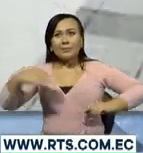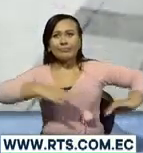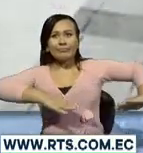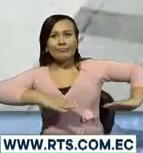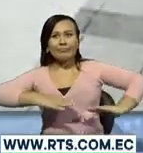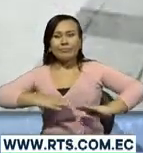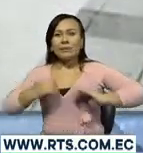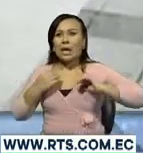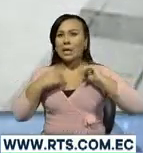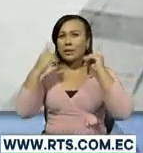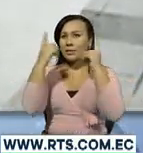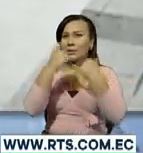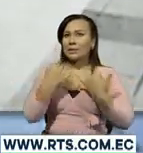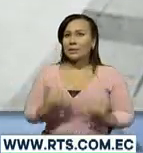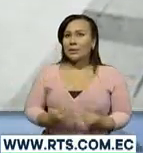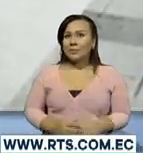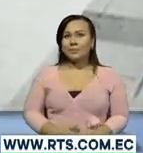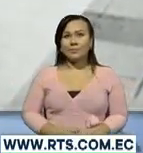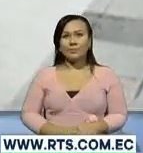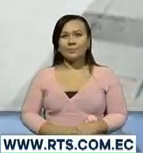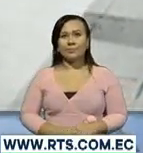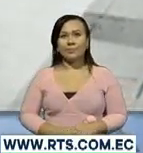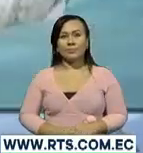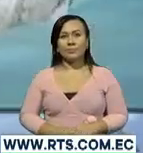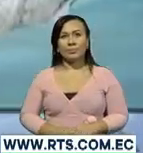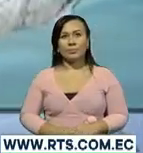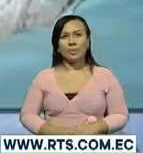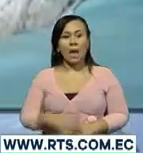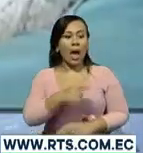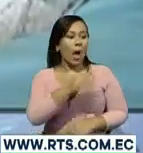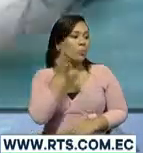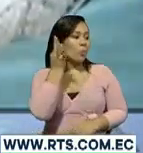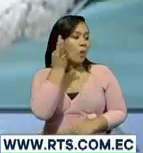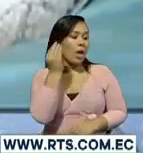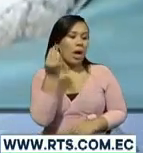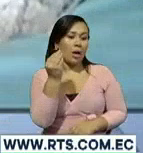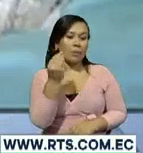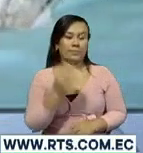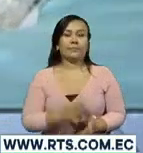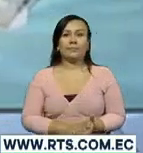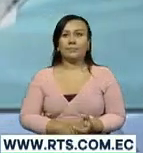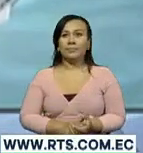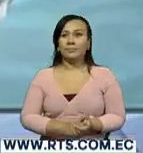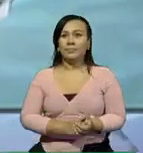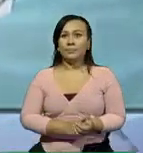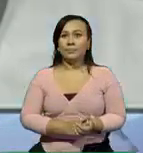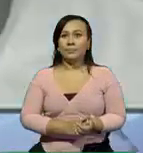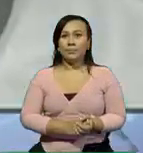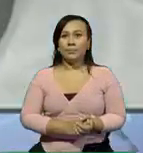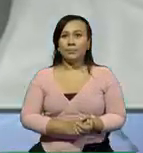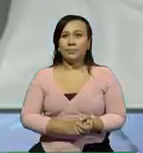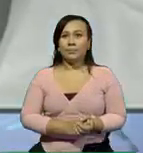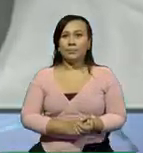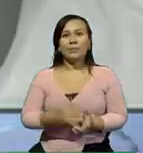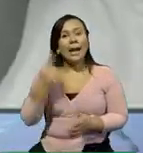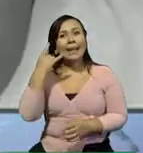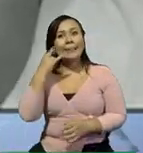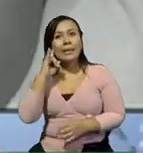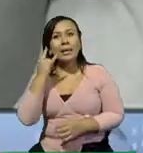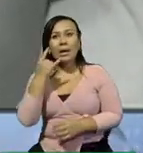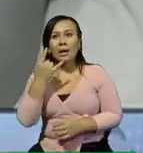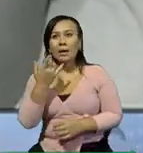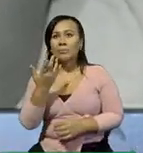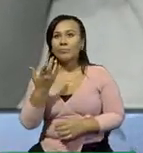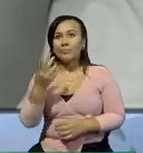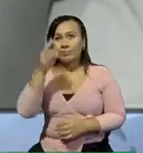derecha. Ahí es cuando los impacta. Ahora la coge la chica por en medio del tren delantero y la chica la tenía así